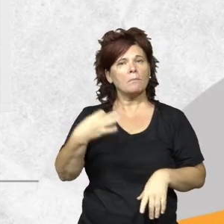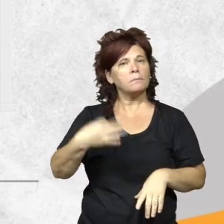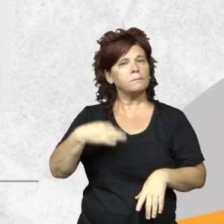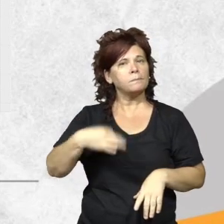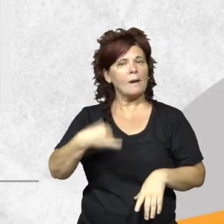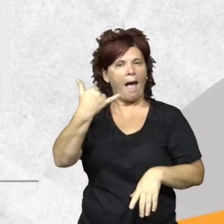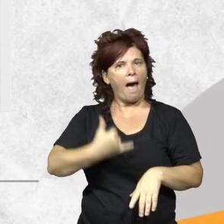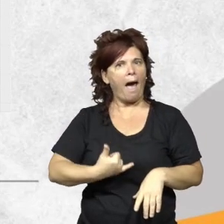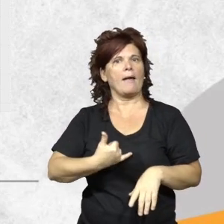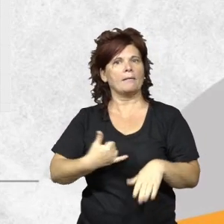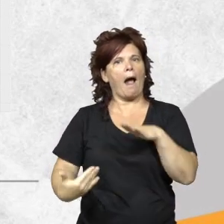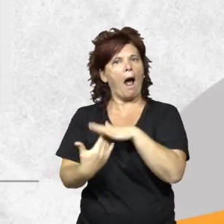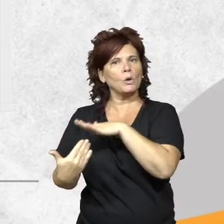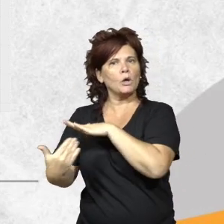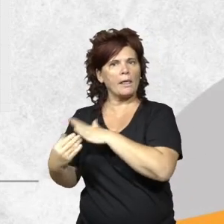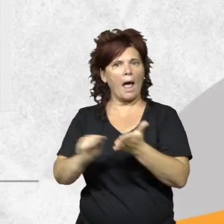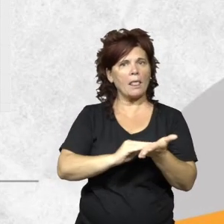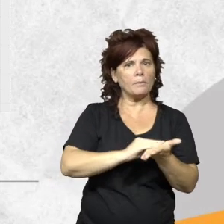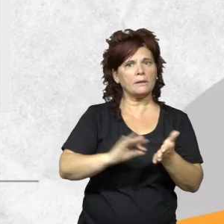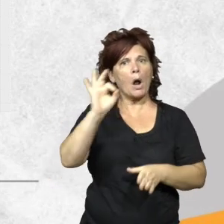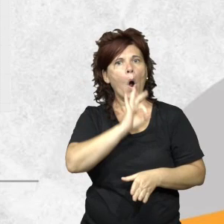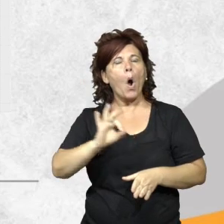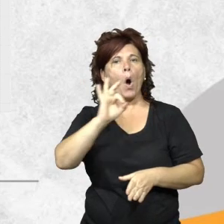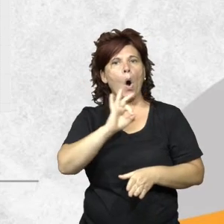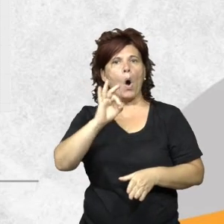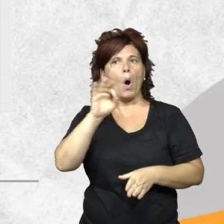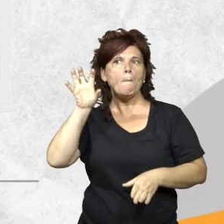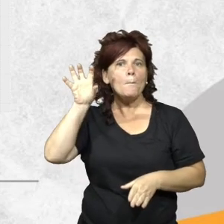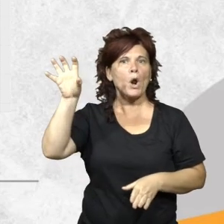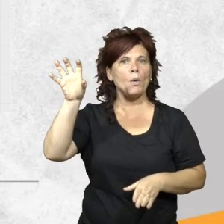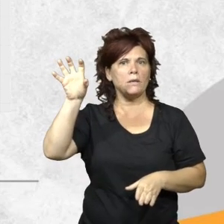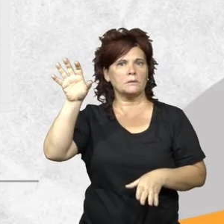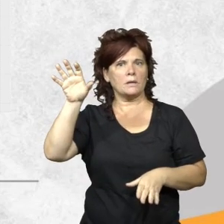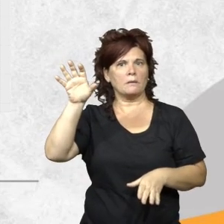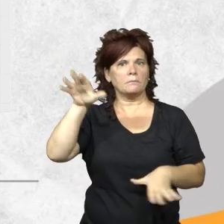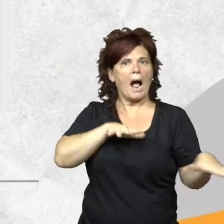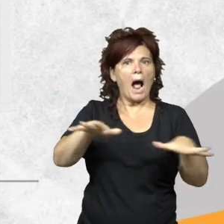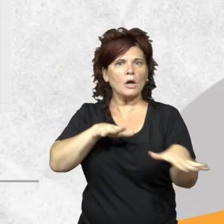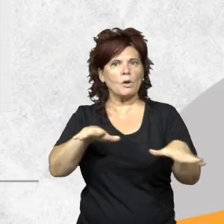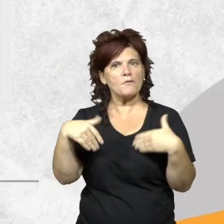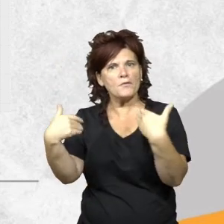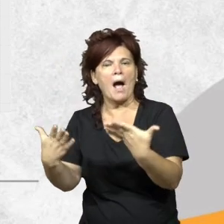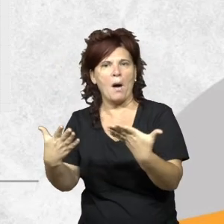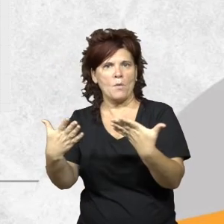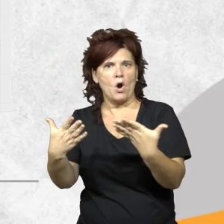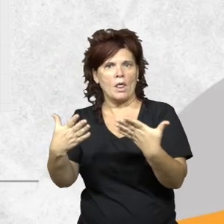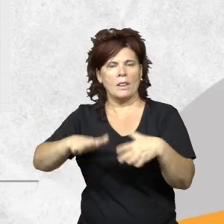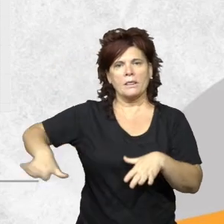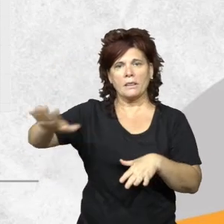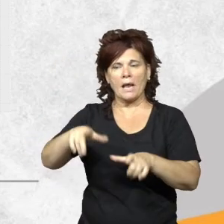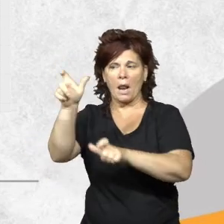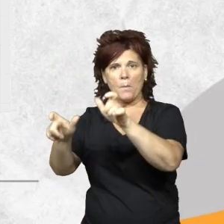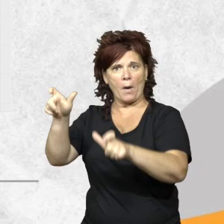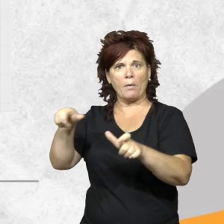las autoridades administrativas o del Estado de actuar en defensa de la salud, del ambiente y de la seguridad. Esta es una obligación de